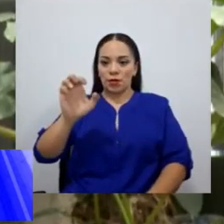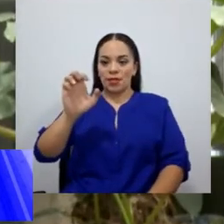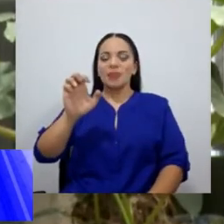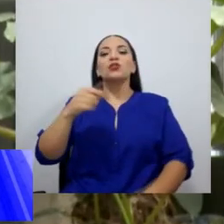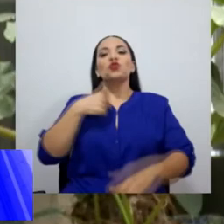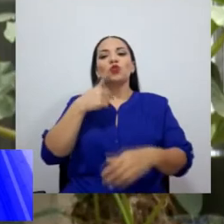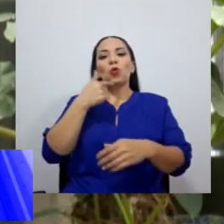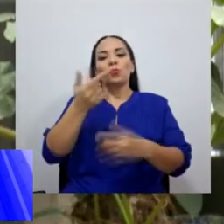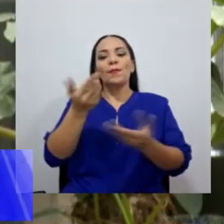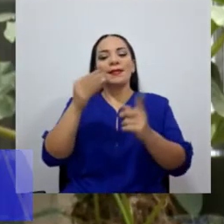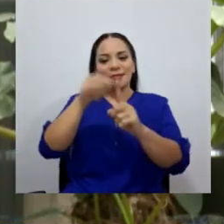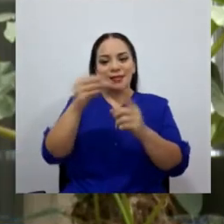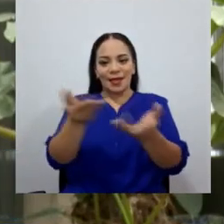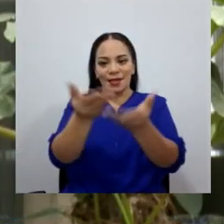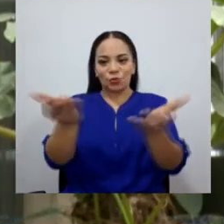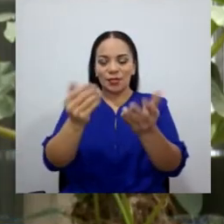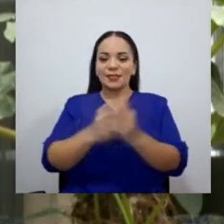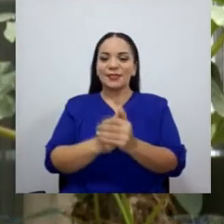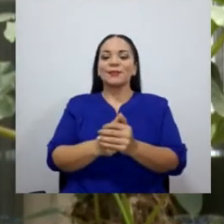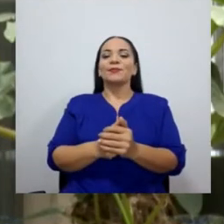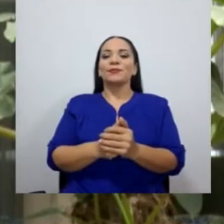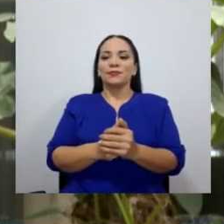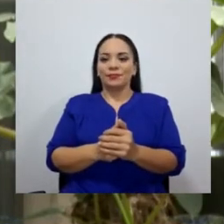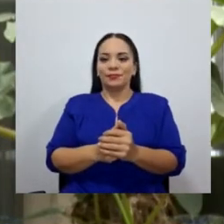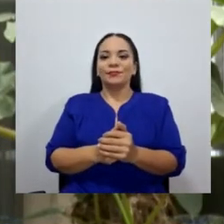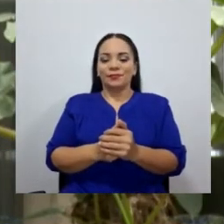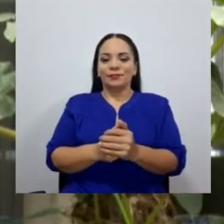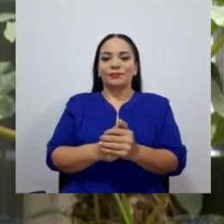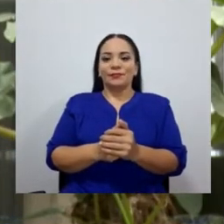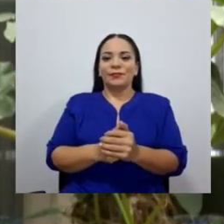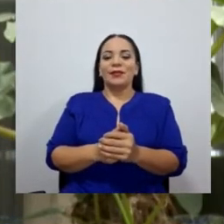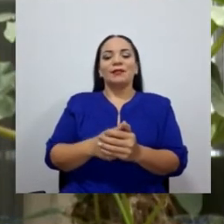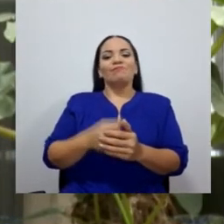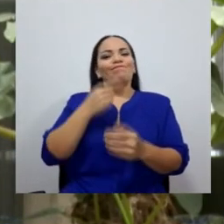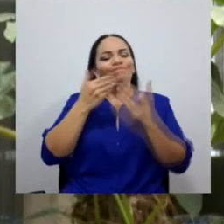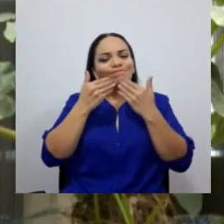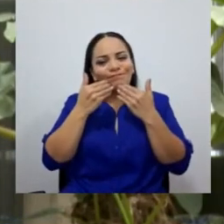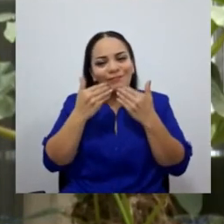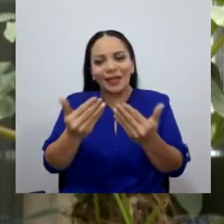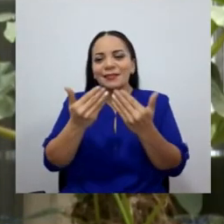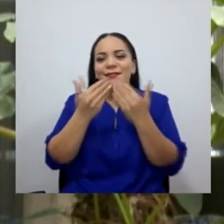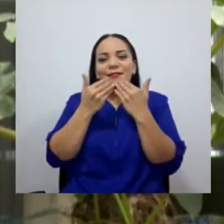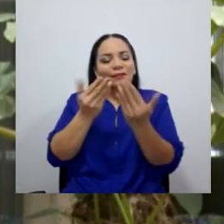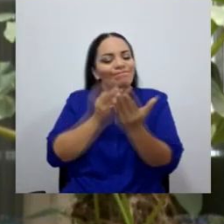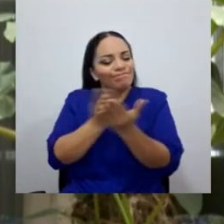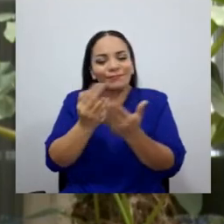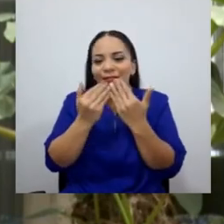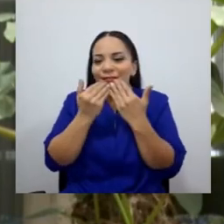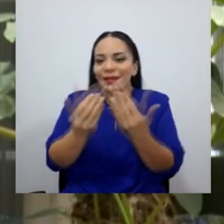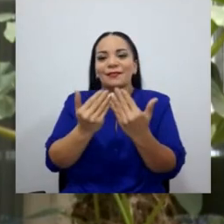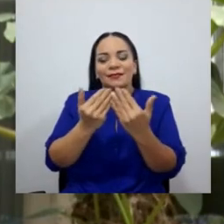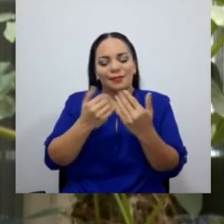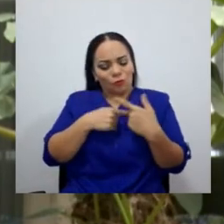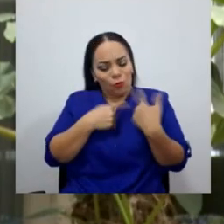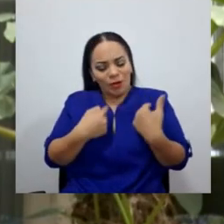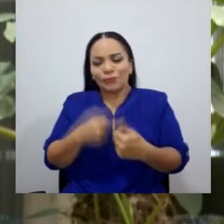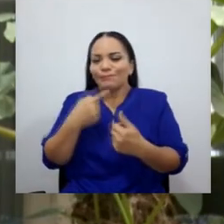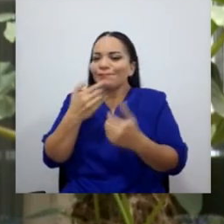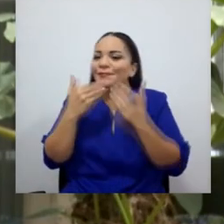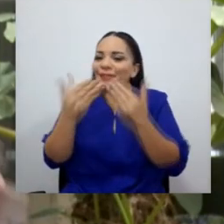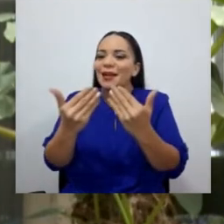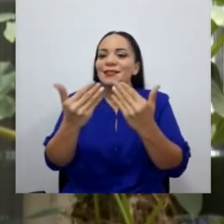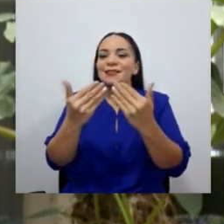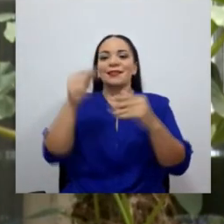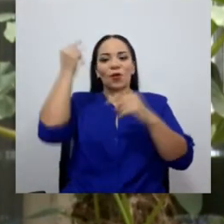traerles un mensaje de parte de ellos, un agradecimiento sincero, un agradecimiento de corazón a esta Administración